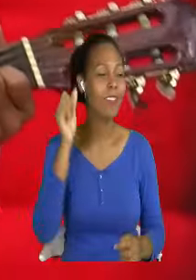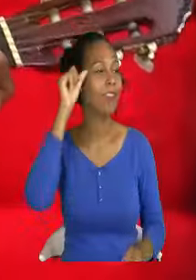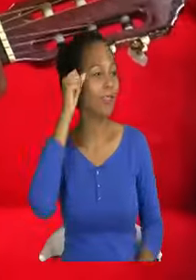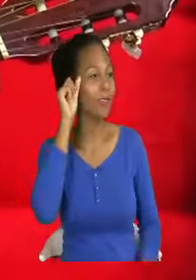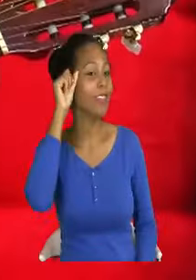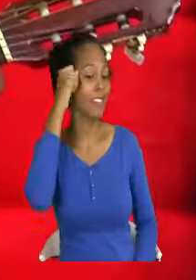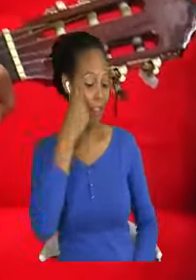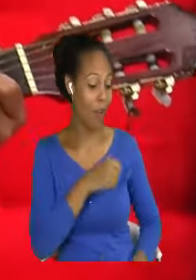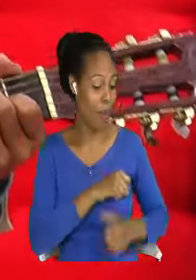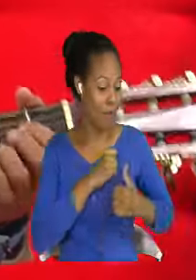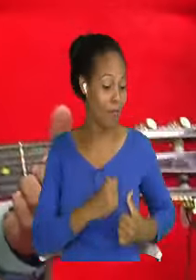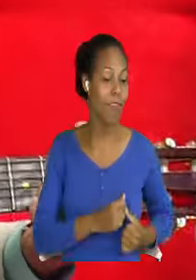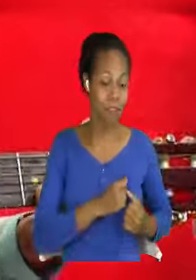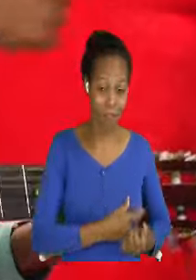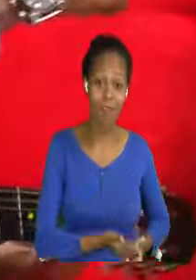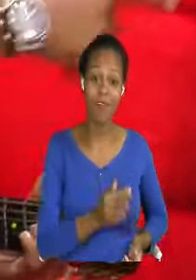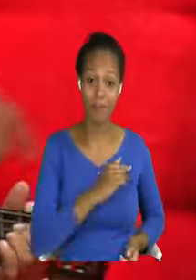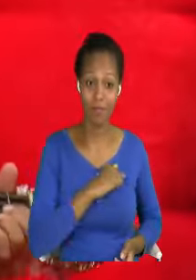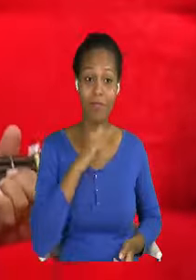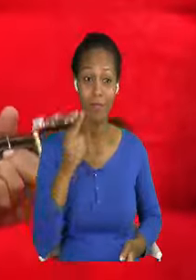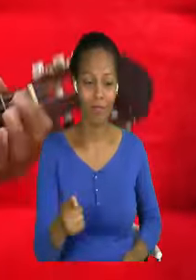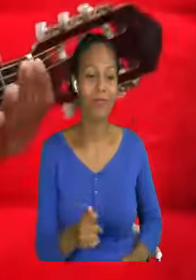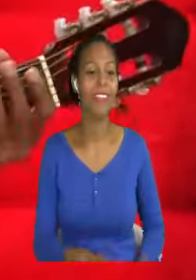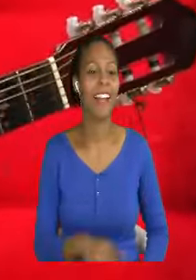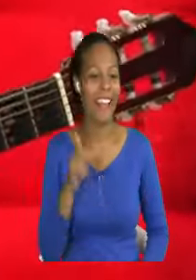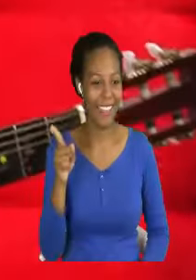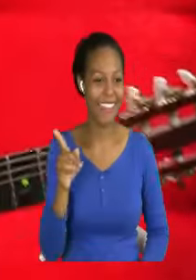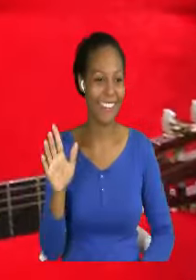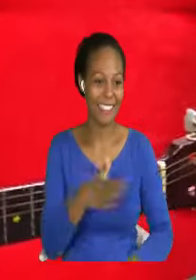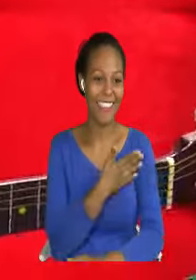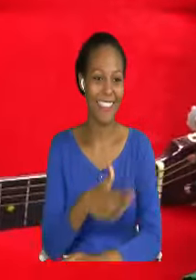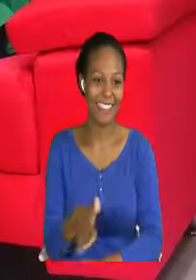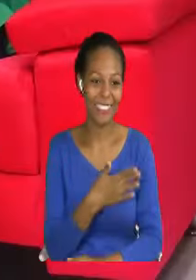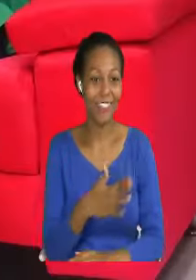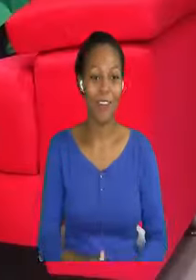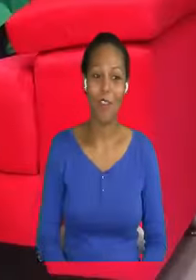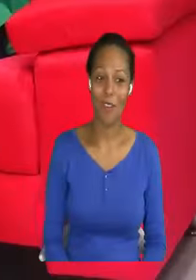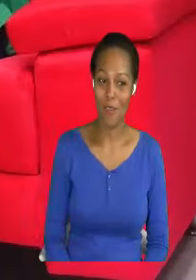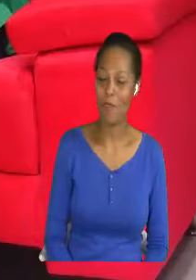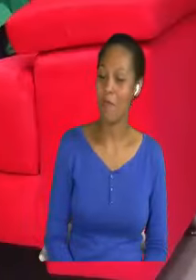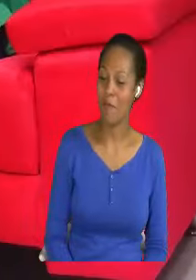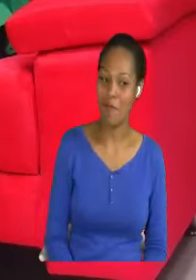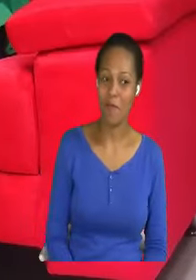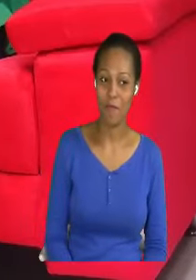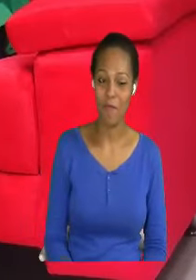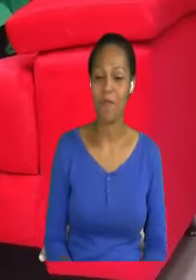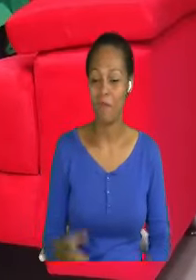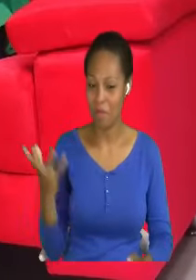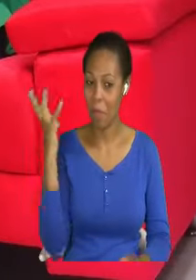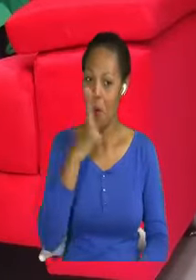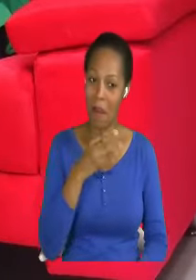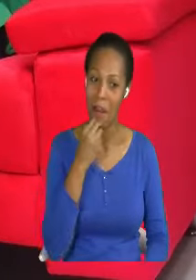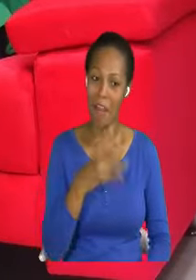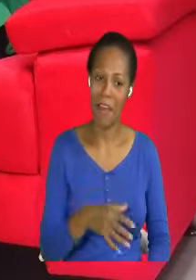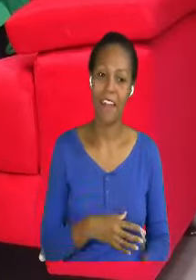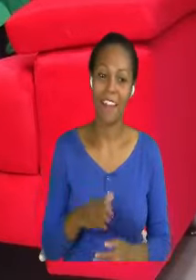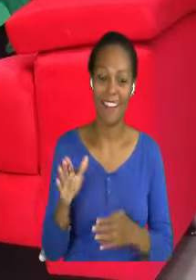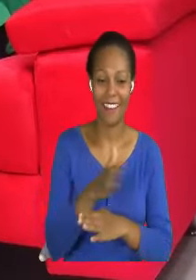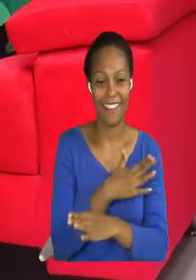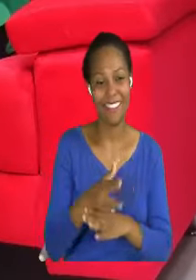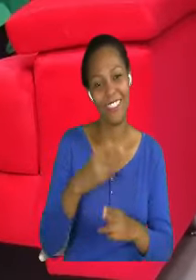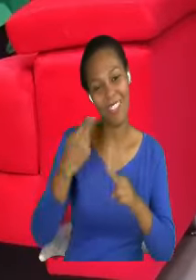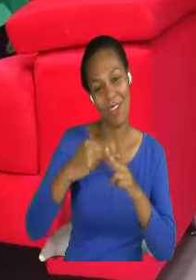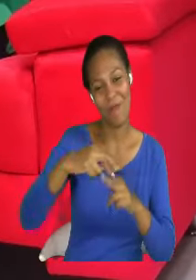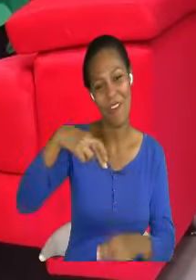te amo y yo te adoro. Ahí está la canción, ese es el preámbulo de... ¡Uy, full! Falta poquito, eso tiene un viaje bien bonito la